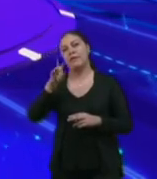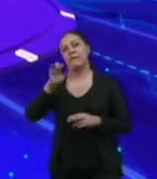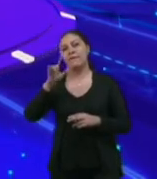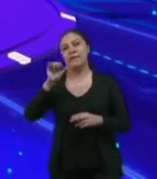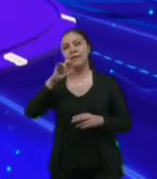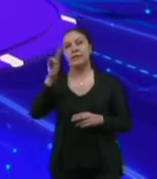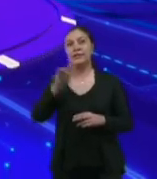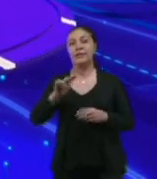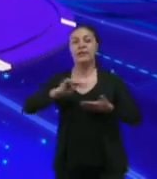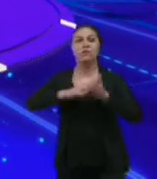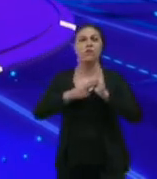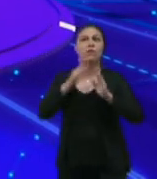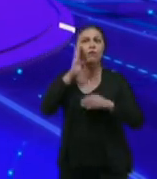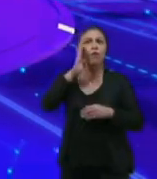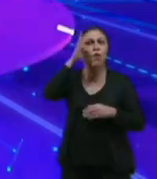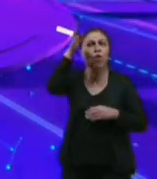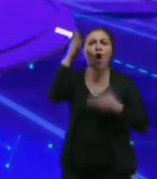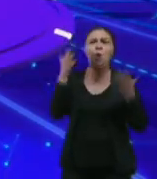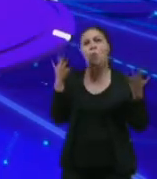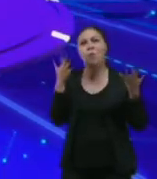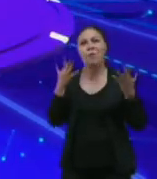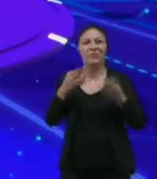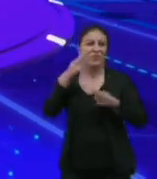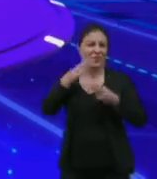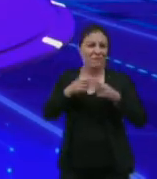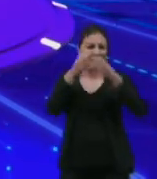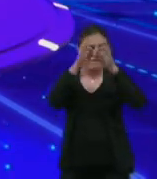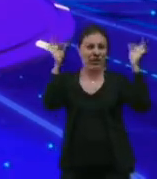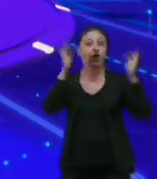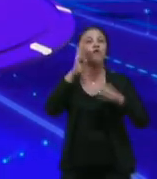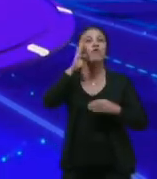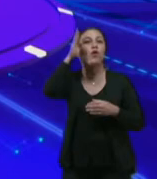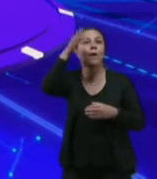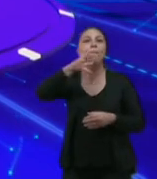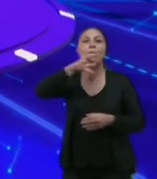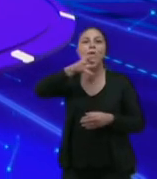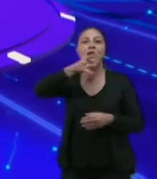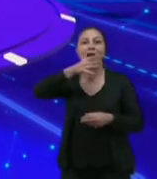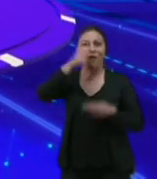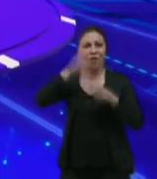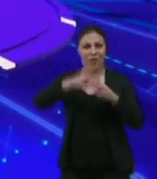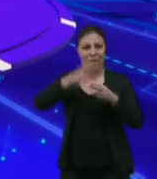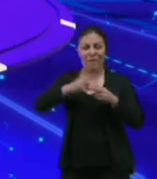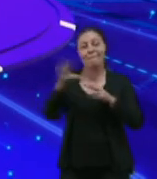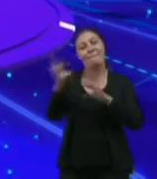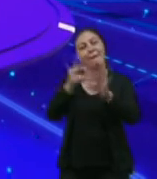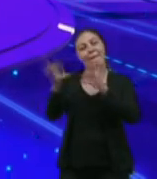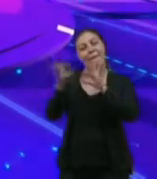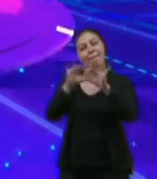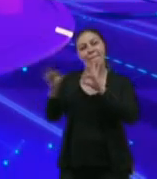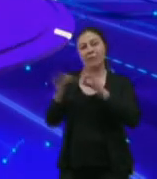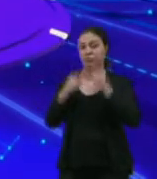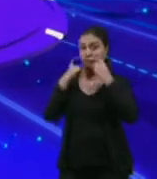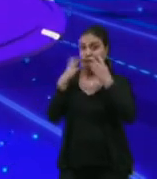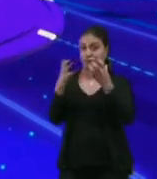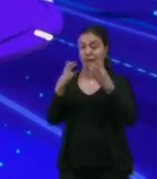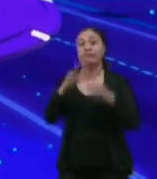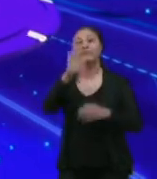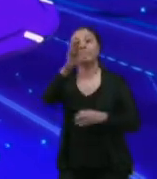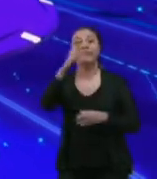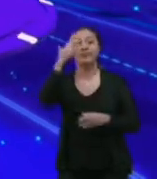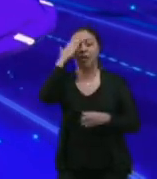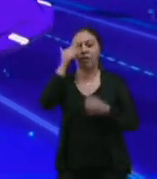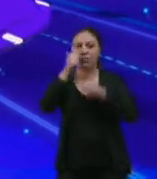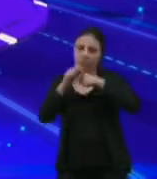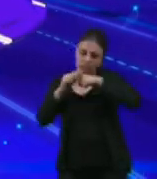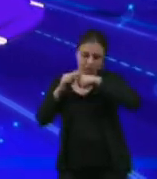morado las voy a las voy a enumerar los comentarios seleccionados para resaltar cuando una hormiga ve una